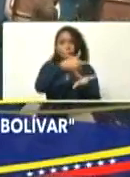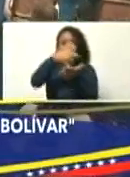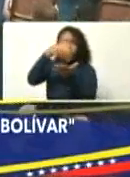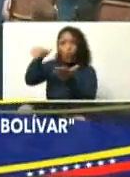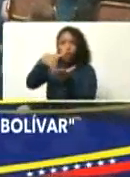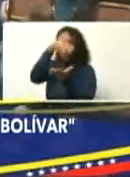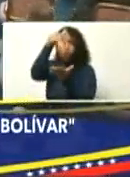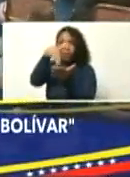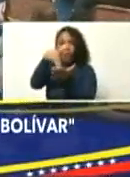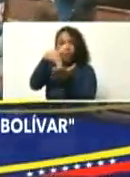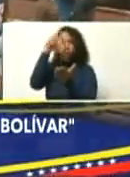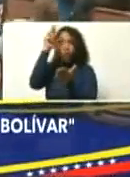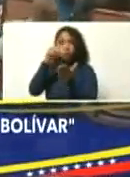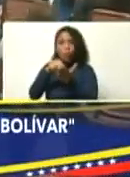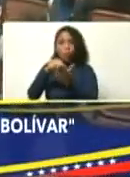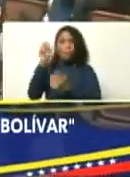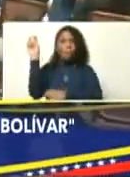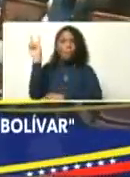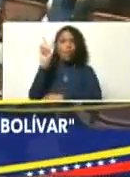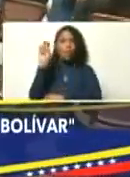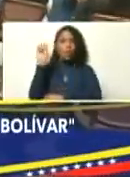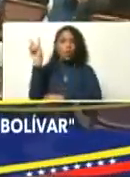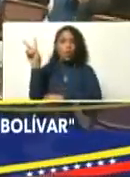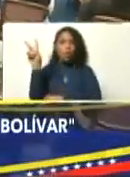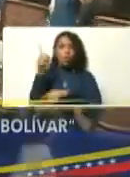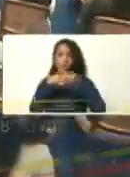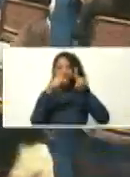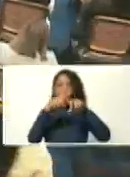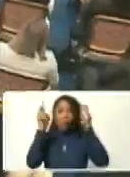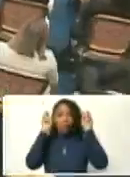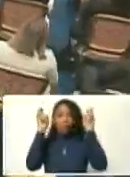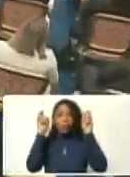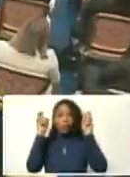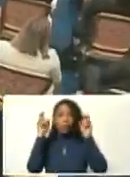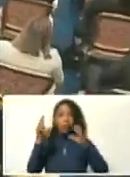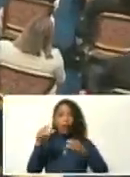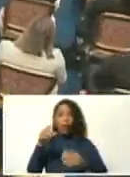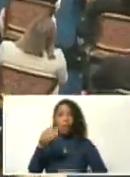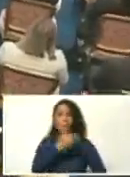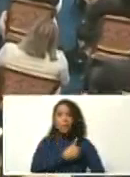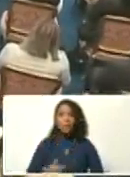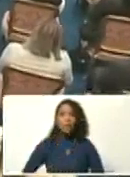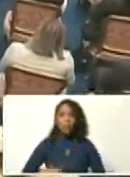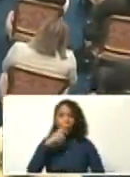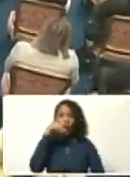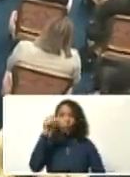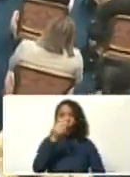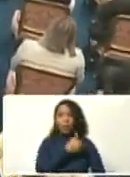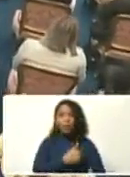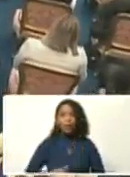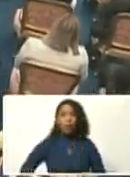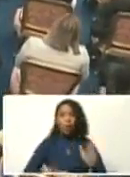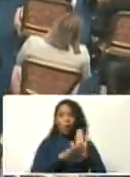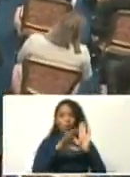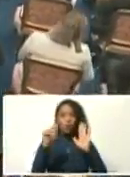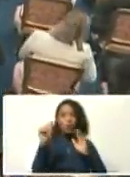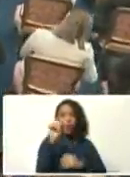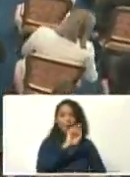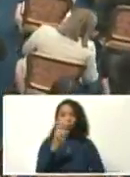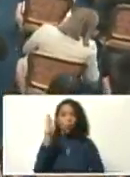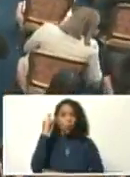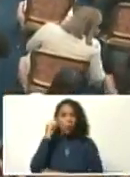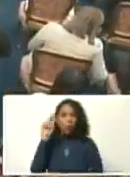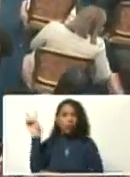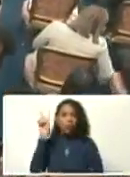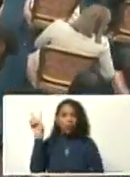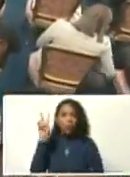de Periodismo 2022 en sus diferentes categorías. Entrega el ciudadano Nicolás Maduro Moros, presidente constitucional de la República